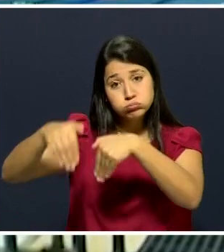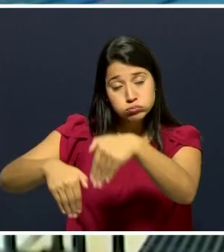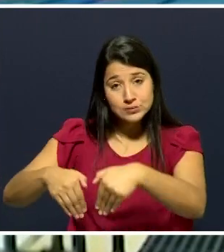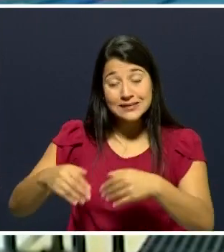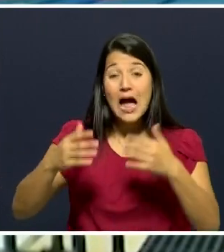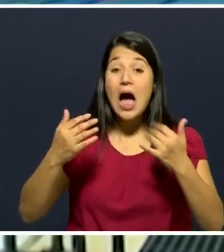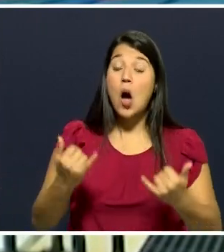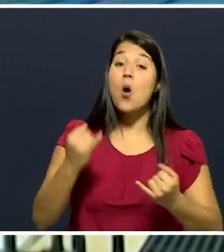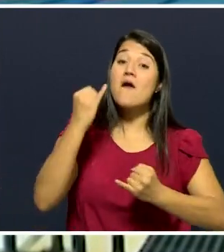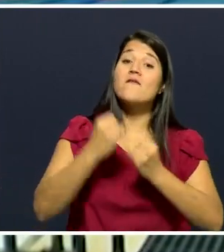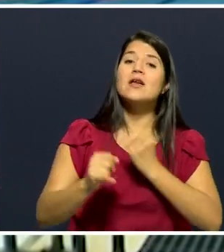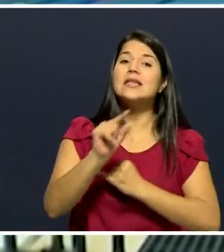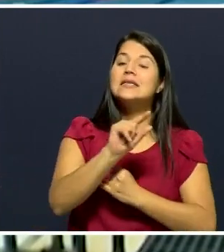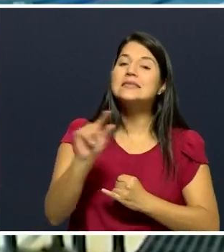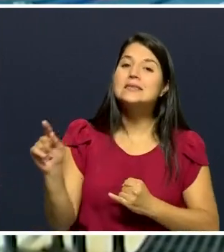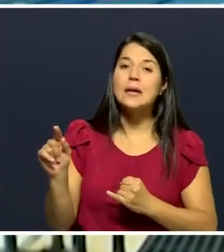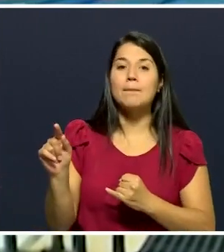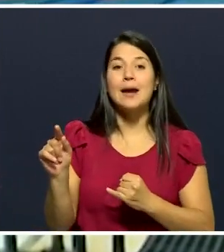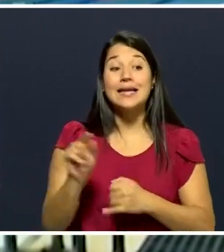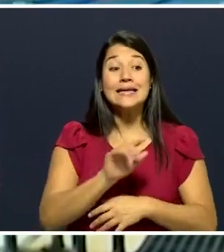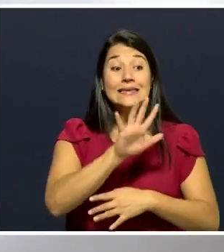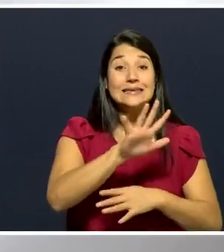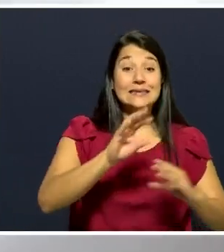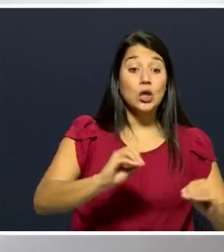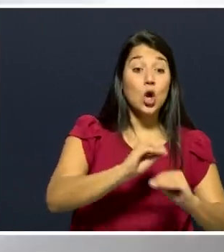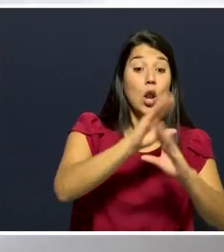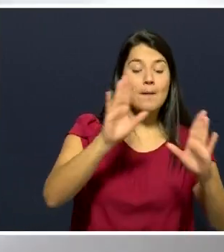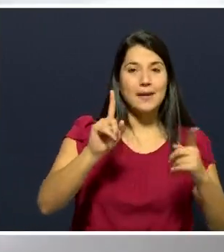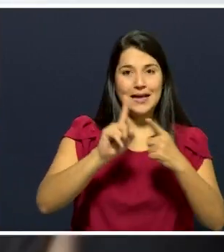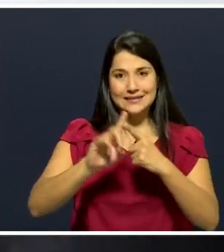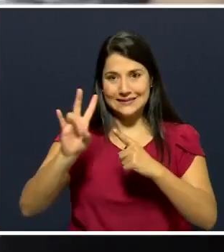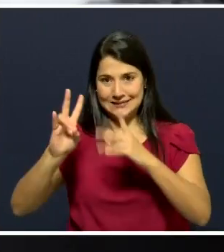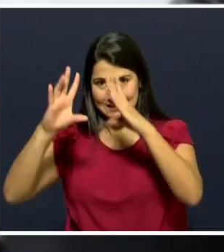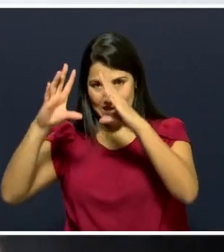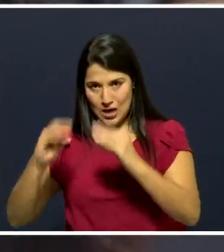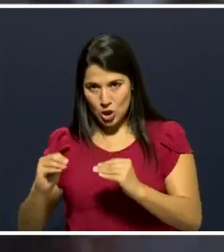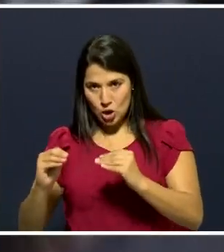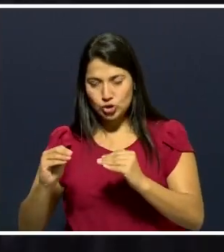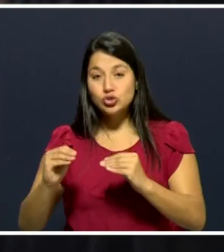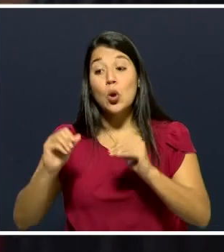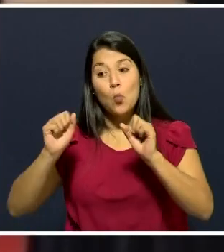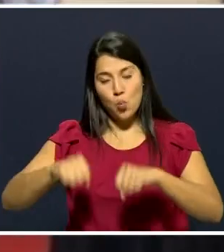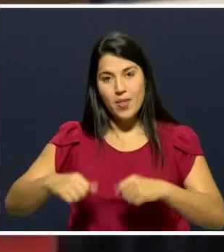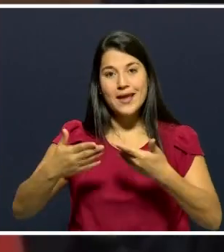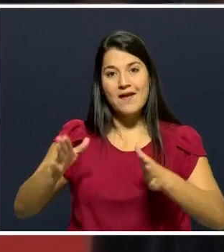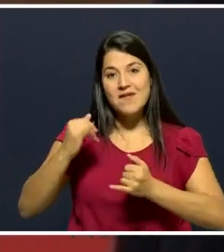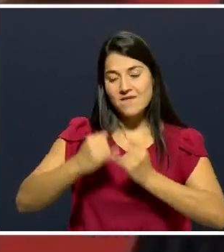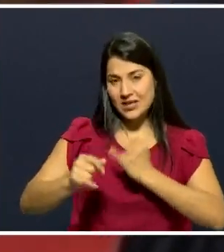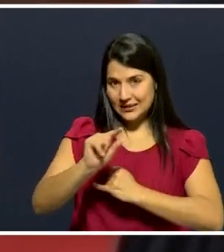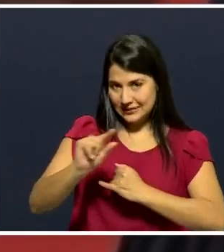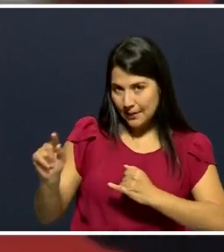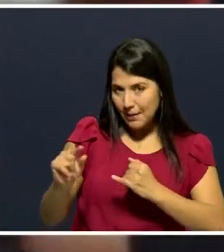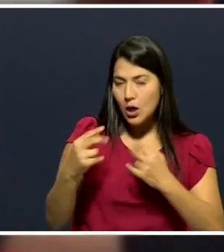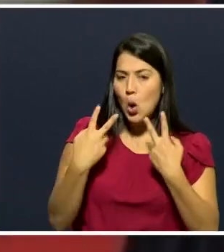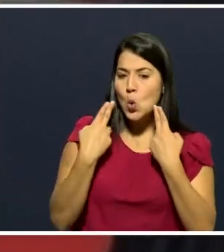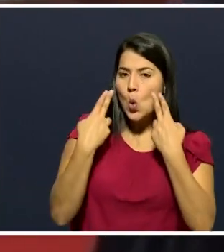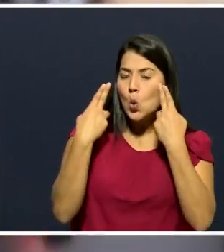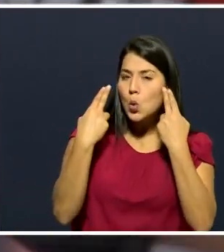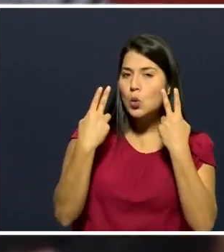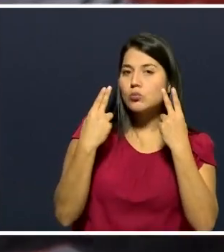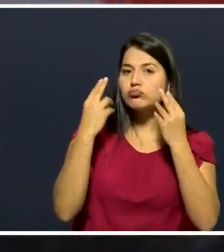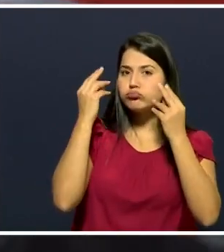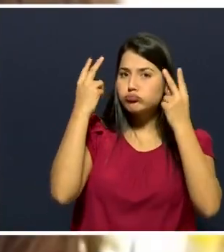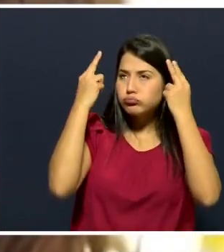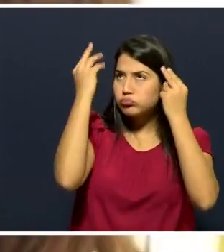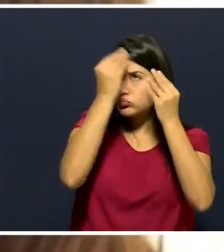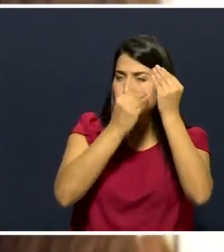los siguientes establecimientos de 5 de la mañana a 7 de la noche. Salones de belleza y barberías con una capacidad del